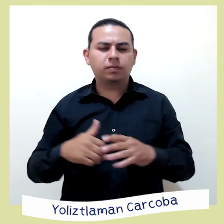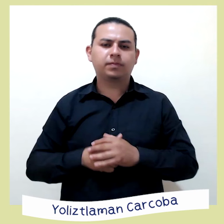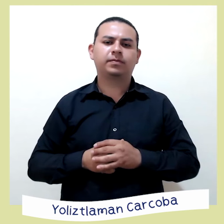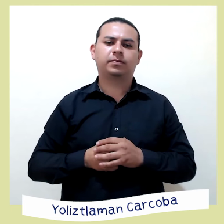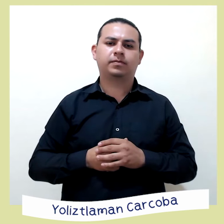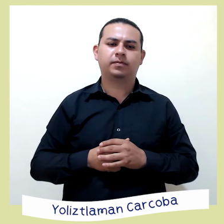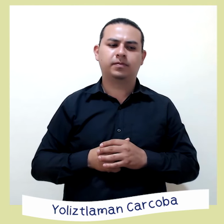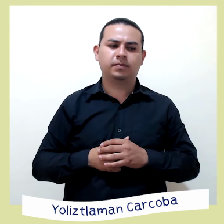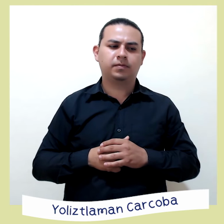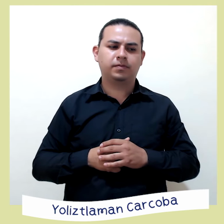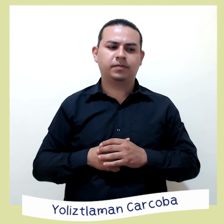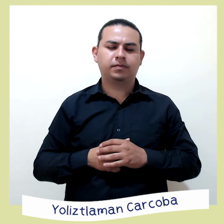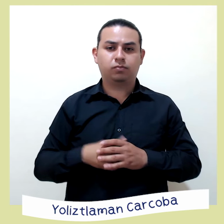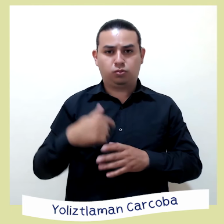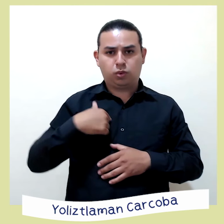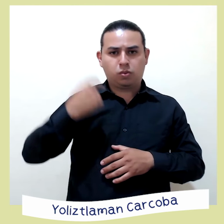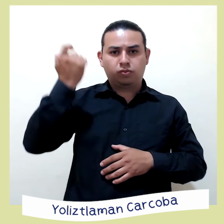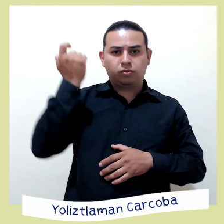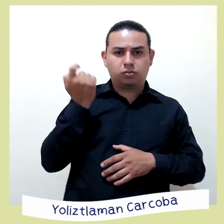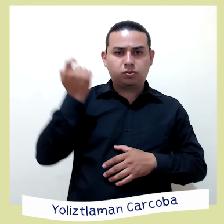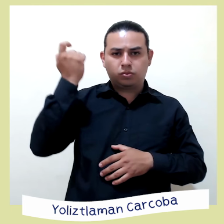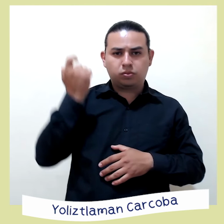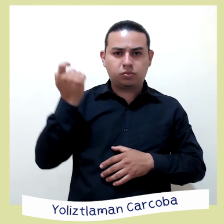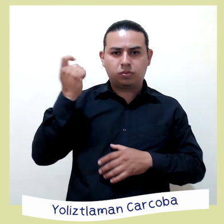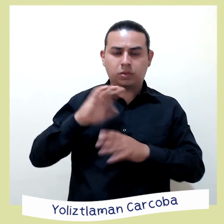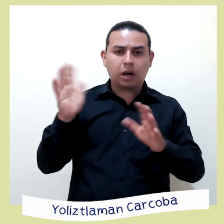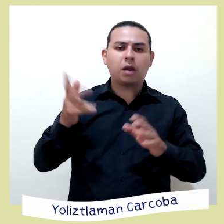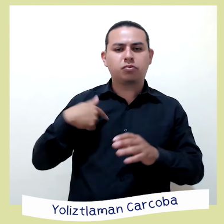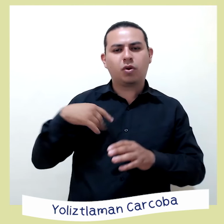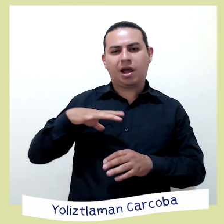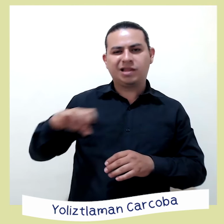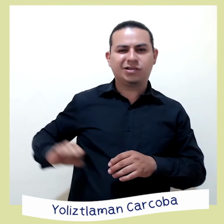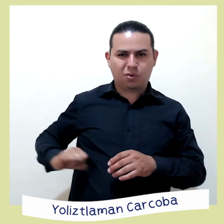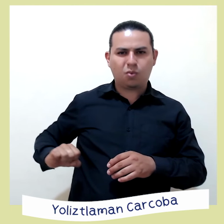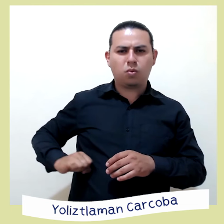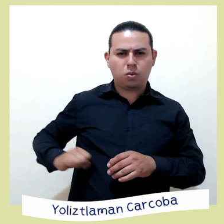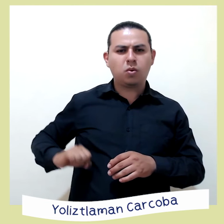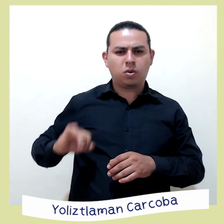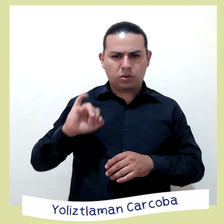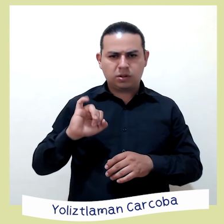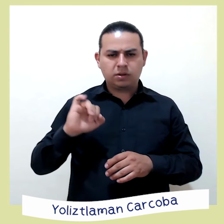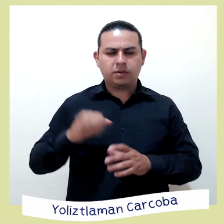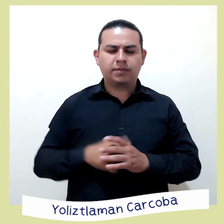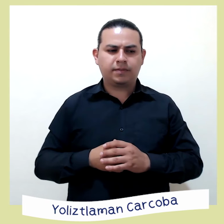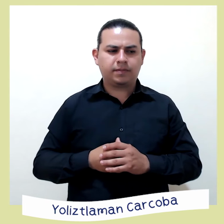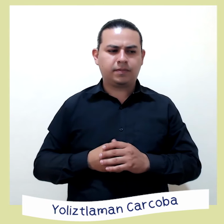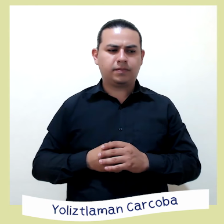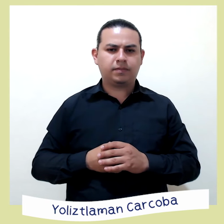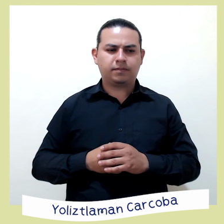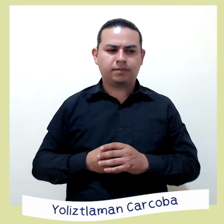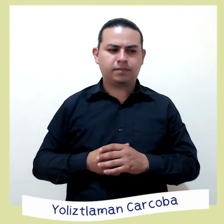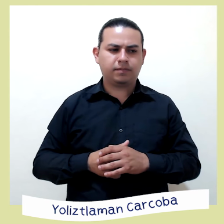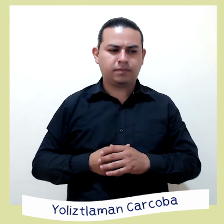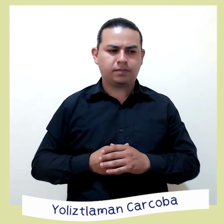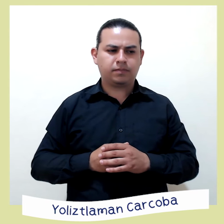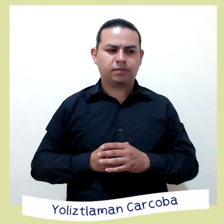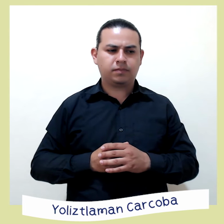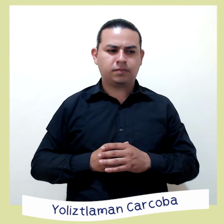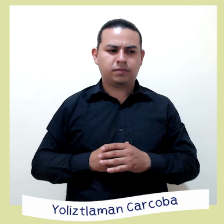Pero yo estoy jubilada y tengo servicio de seguro social y tuve un problema